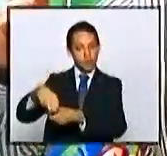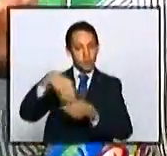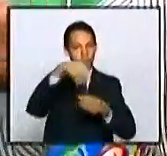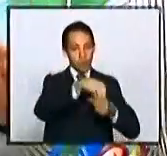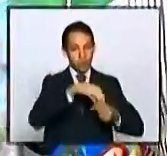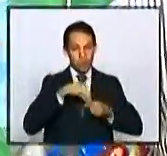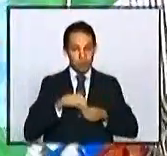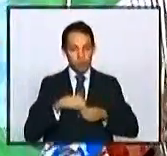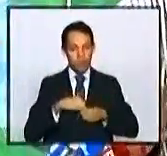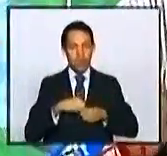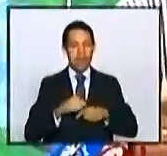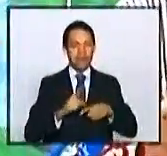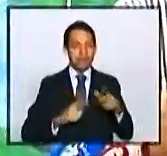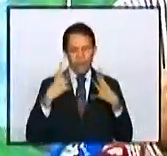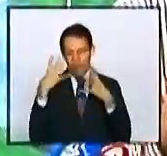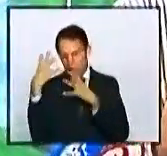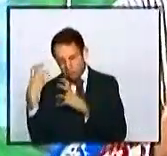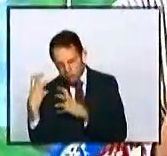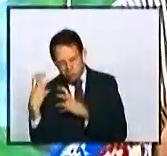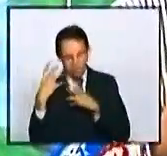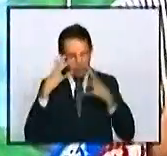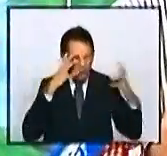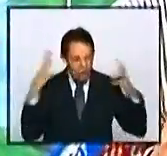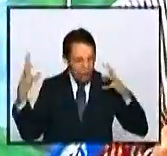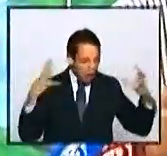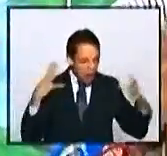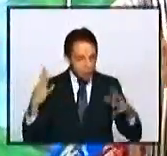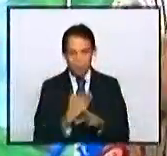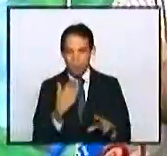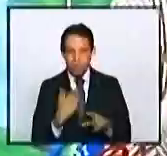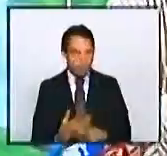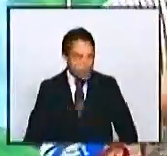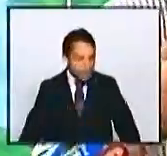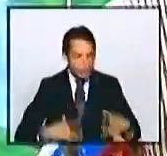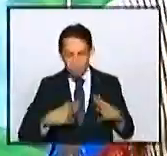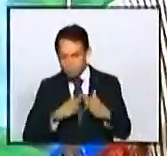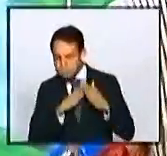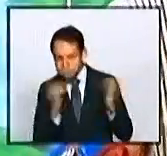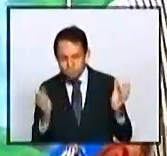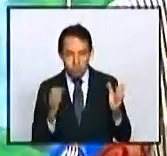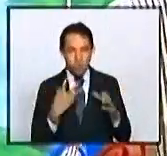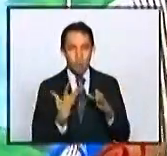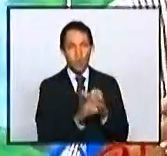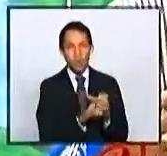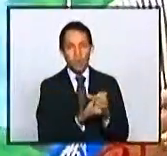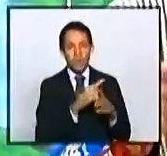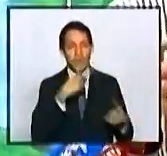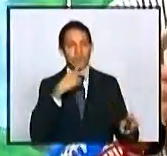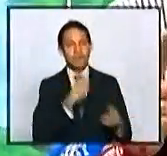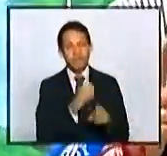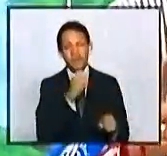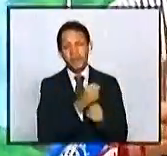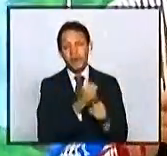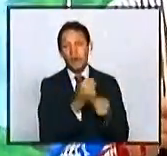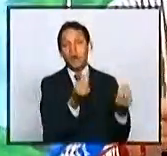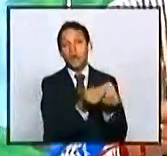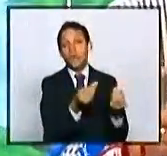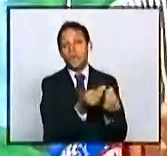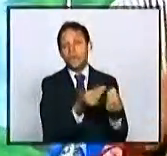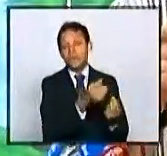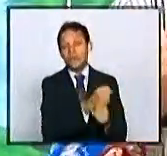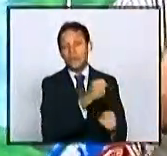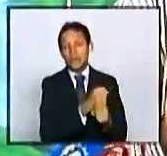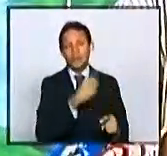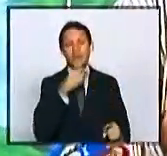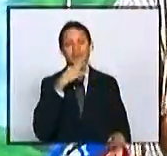nivel laboral para que esos conflictos que se generan cuando uno convive en una comunidad se puedan resolver de manera